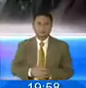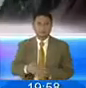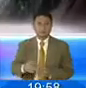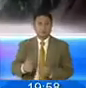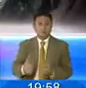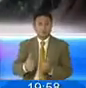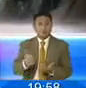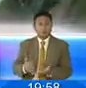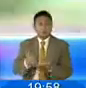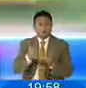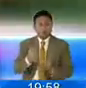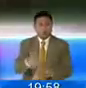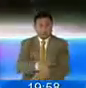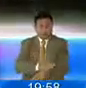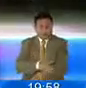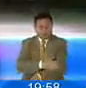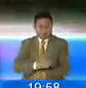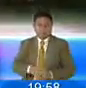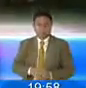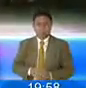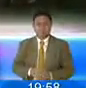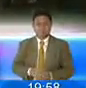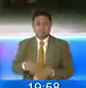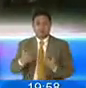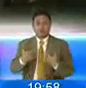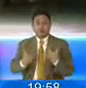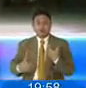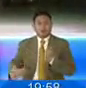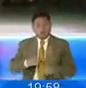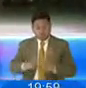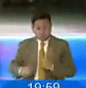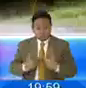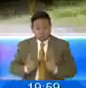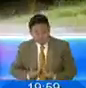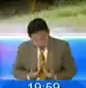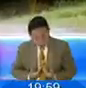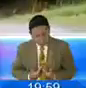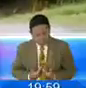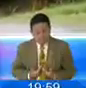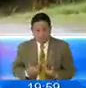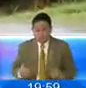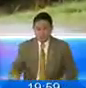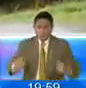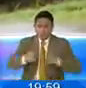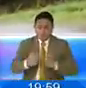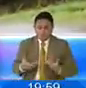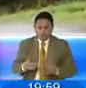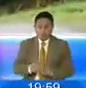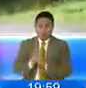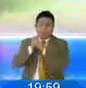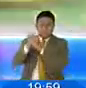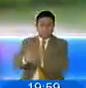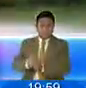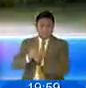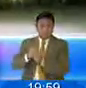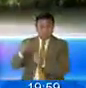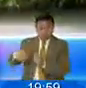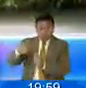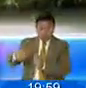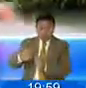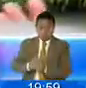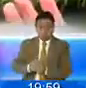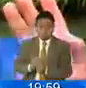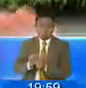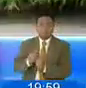muy saludable para la piel. Luego de tanto esfuerzo físico hay que tomar fuerzas. La pesca deportiva lo garantiza. Aquí